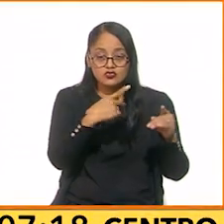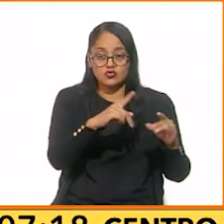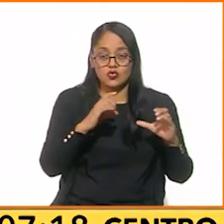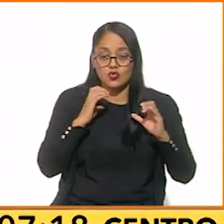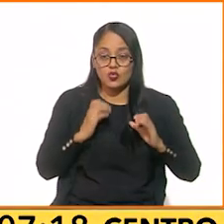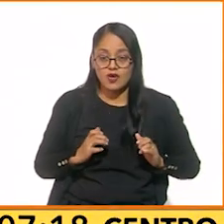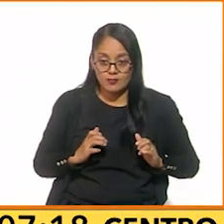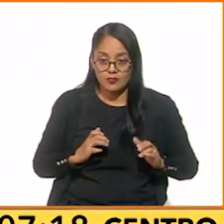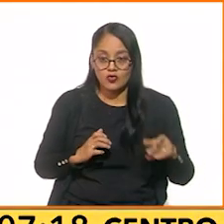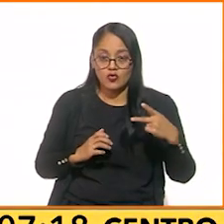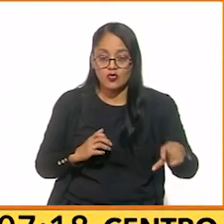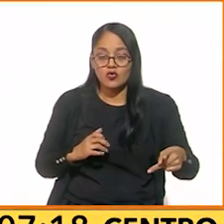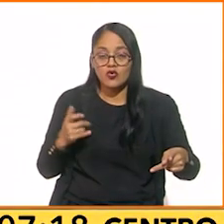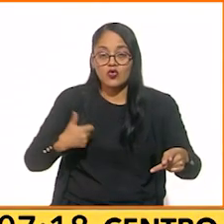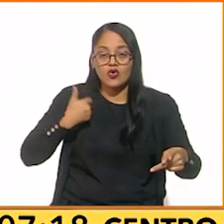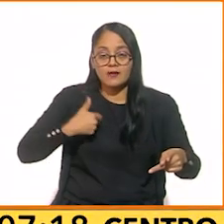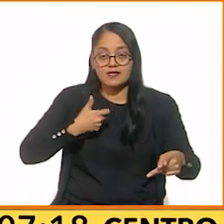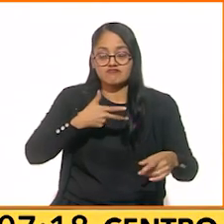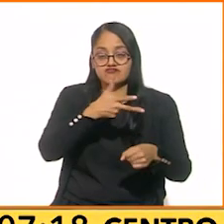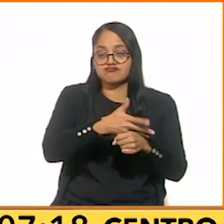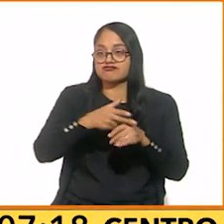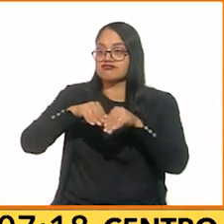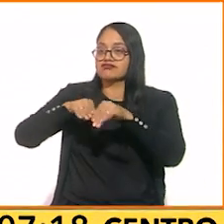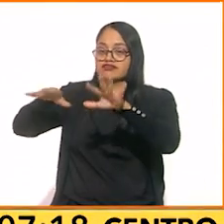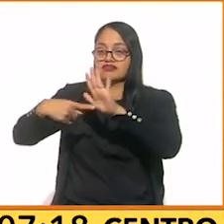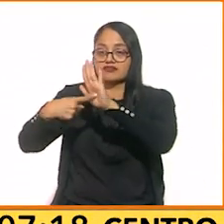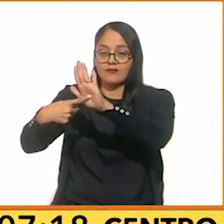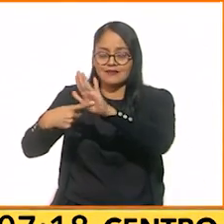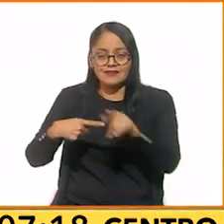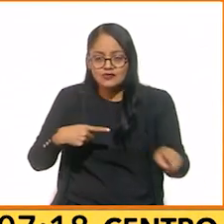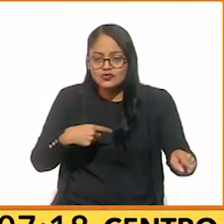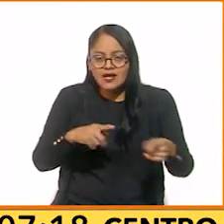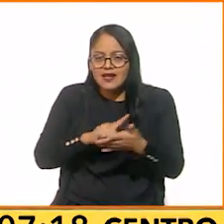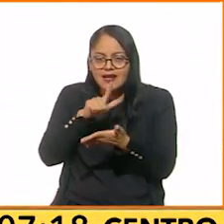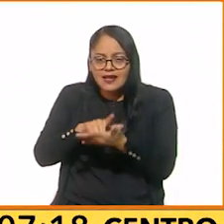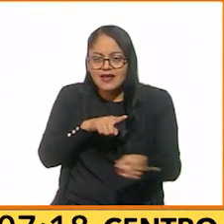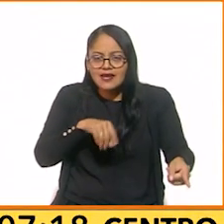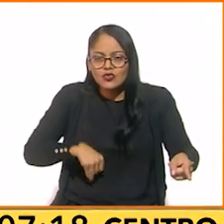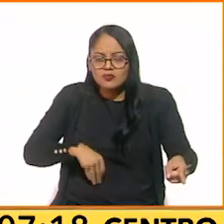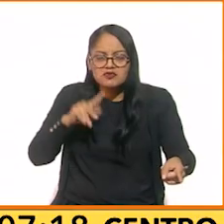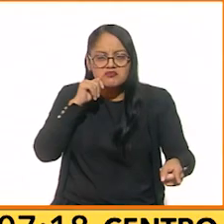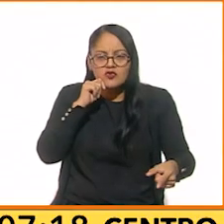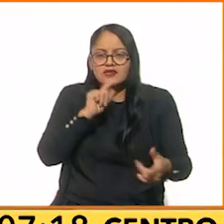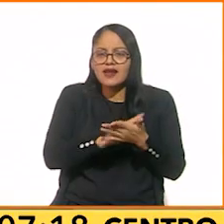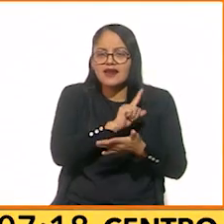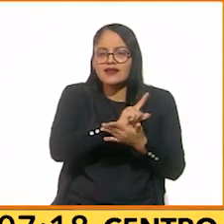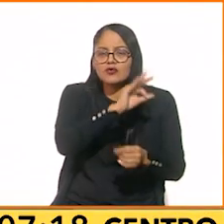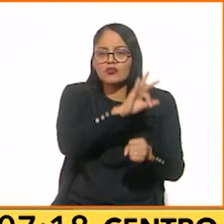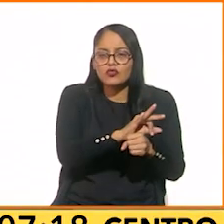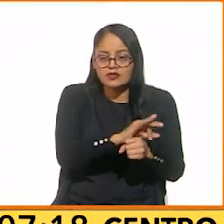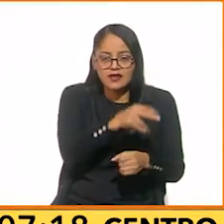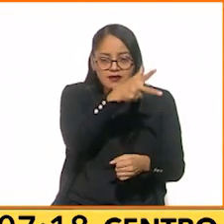o los datos personales de este adolescente, que la ley lo protege, aun cuando haya cometido este delito tan grave, no se